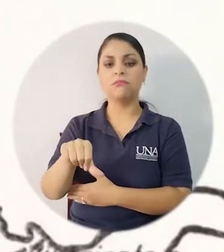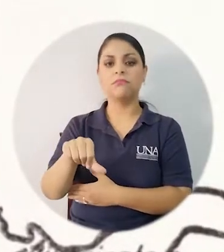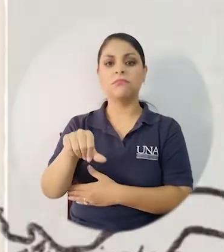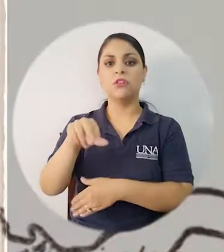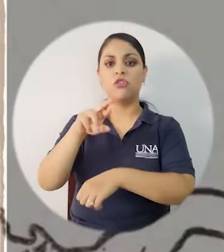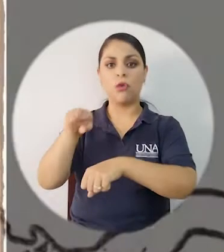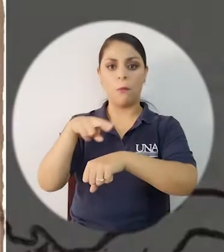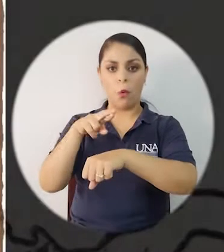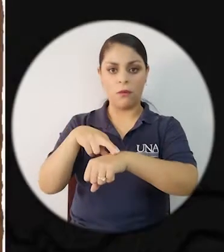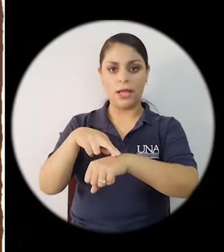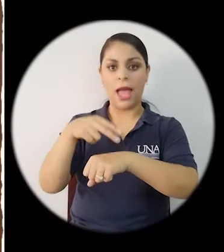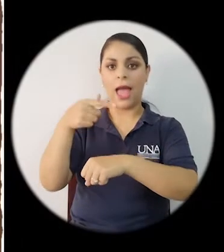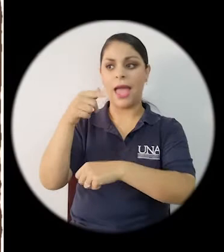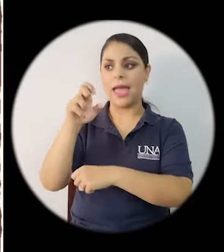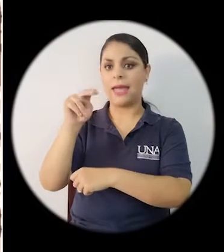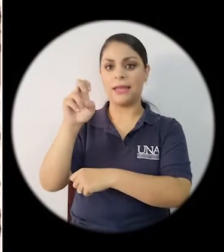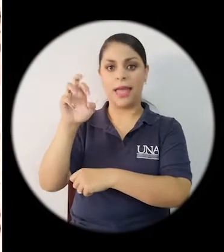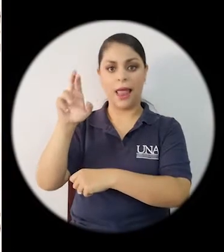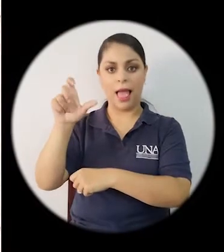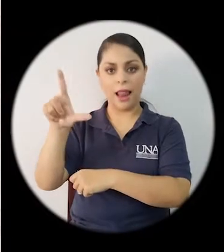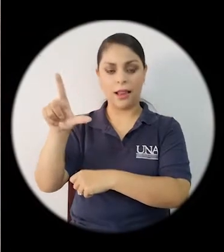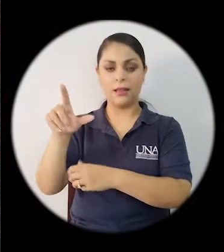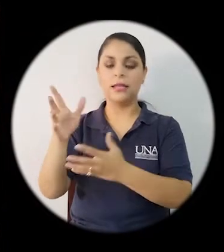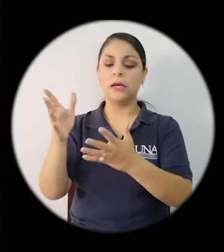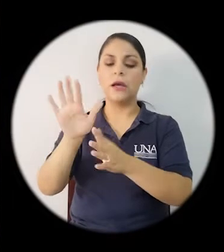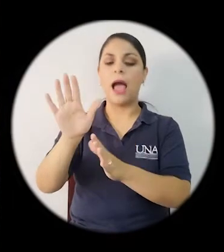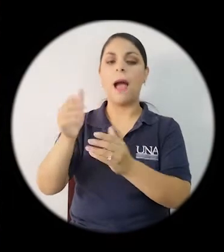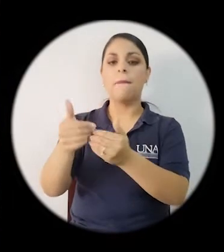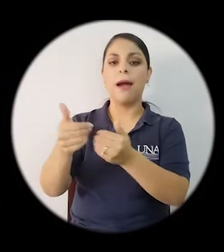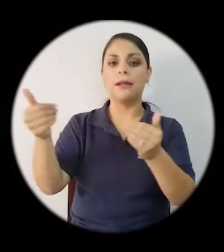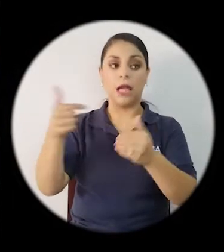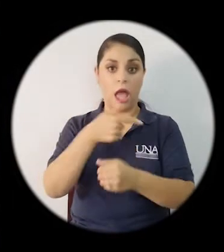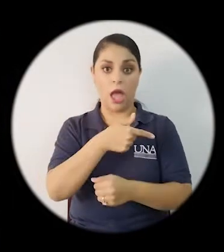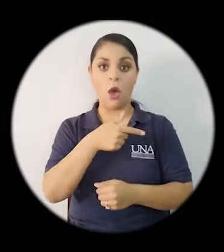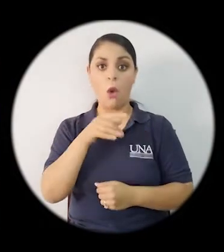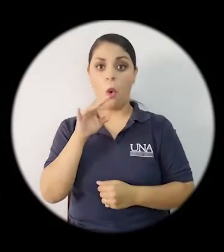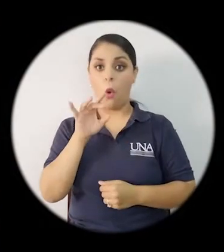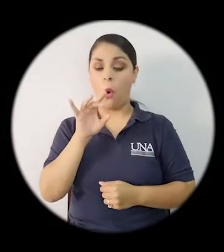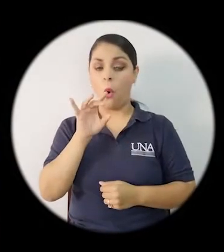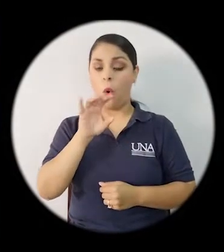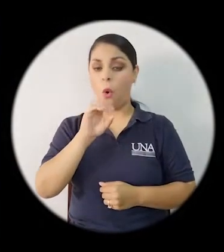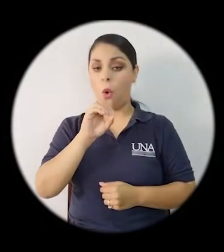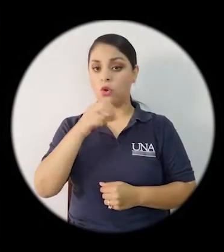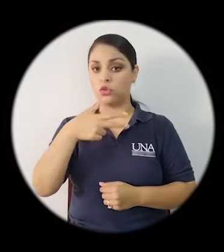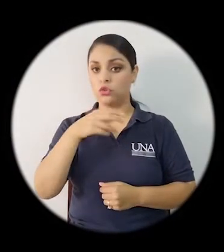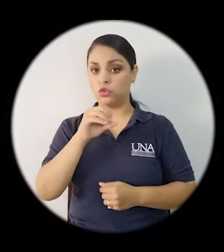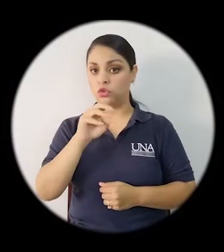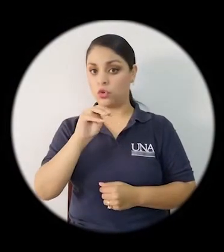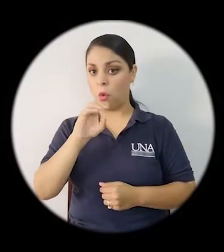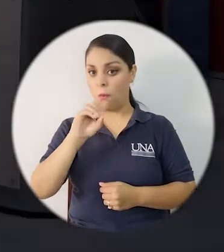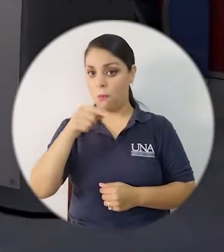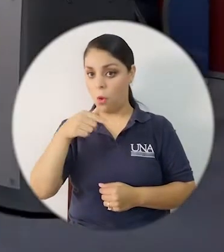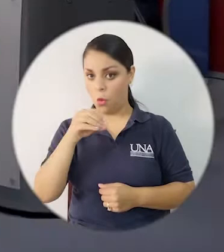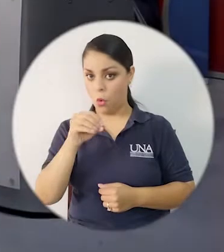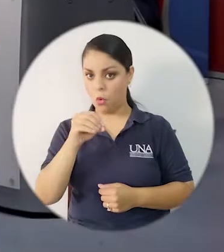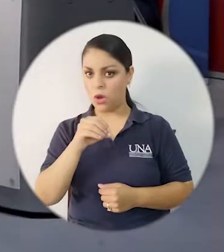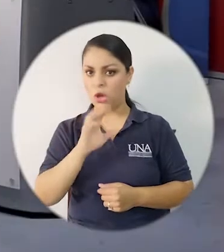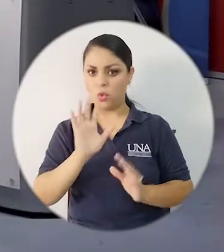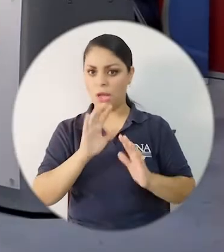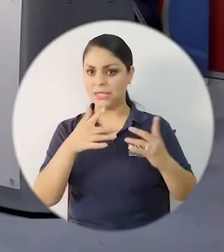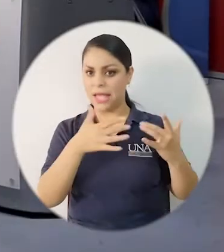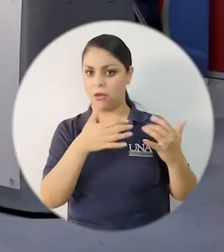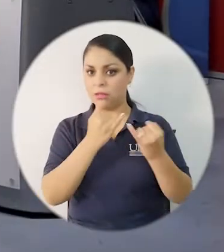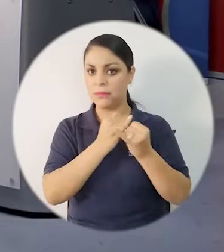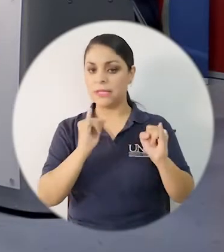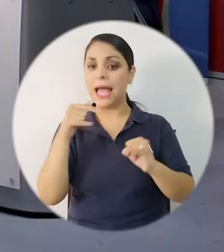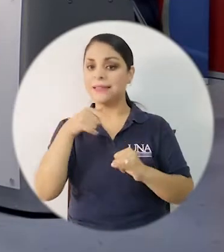Federal, pero ya eso es aparte. No podemos decir que, repito, Ochomogo no es guerra de independencia. Ochomogo es